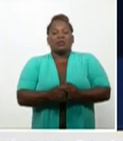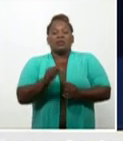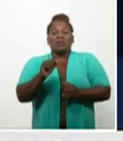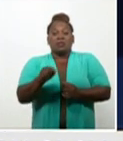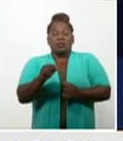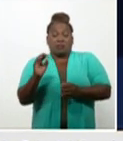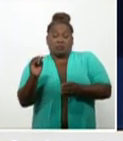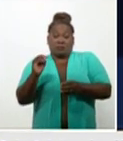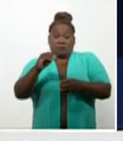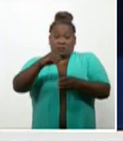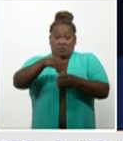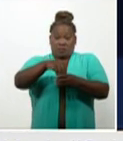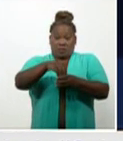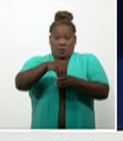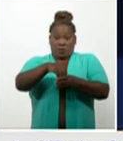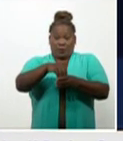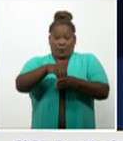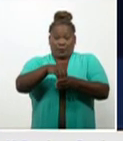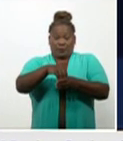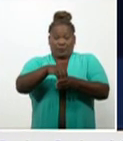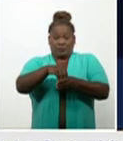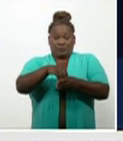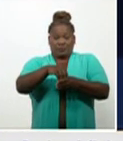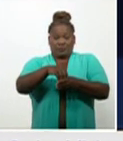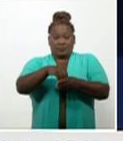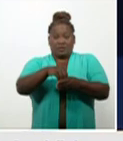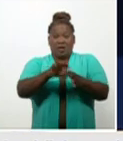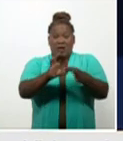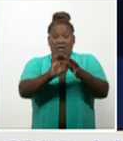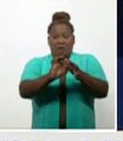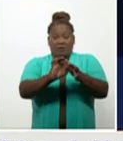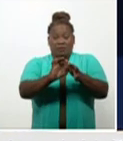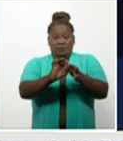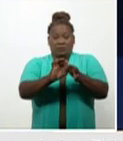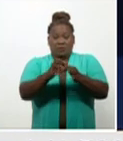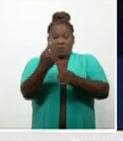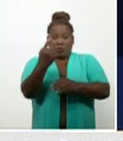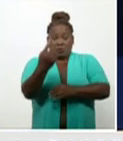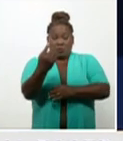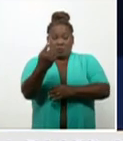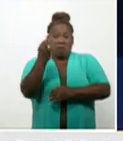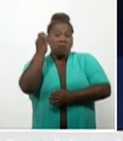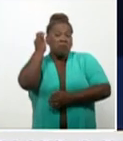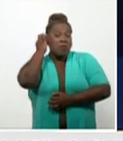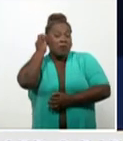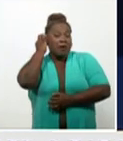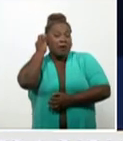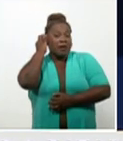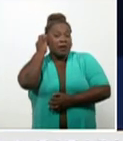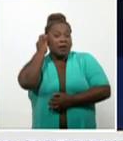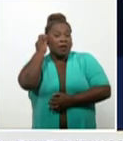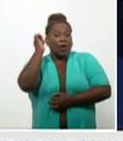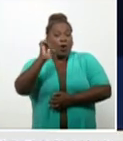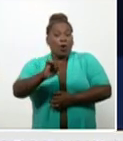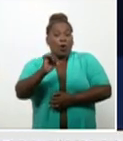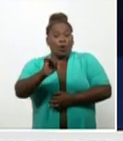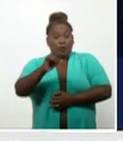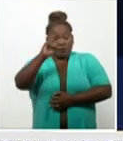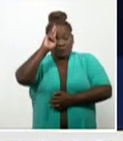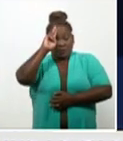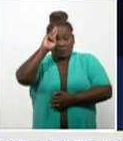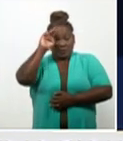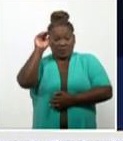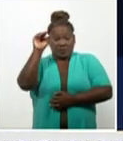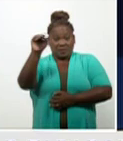a la condición de caso grave una paciente que es la que se encuentra hoy ingresada en